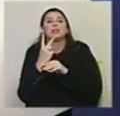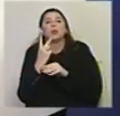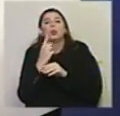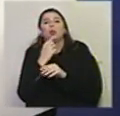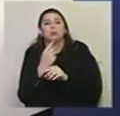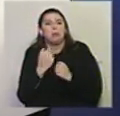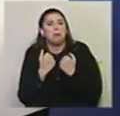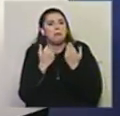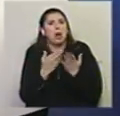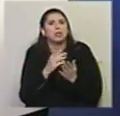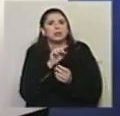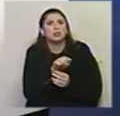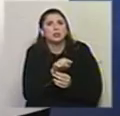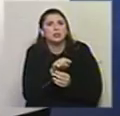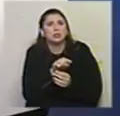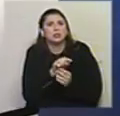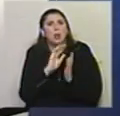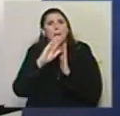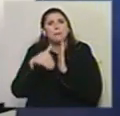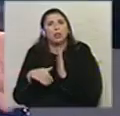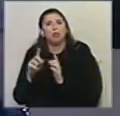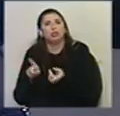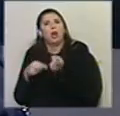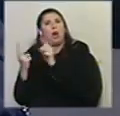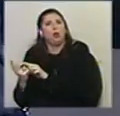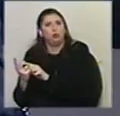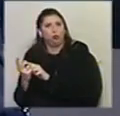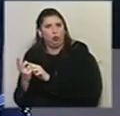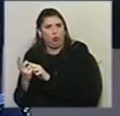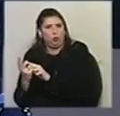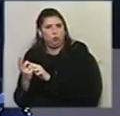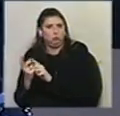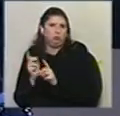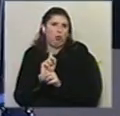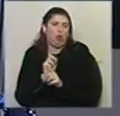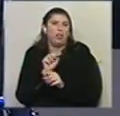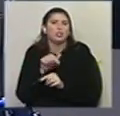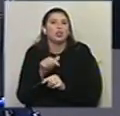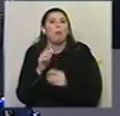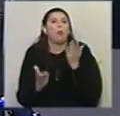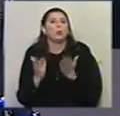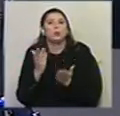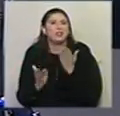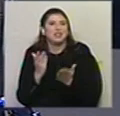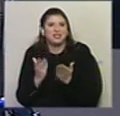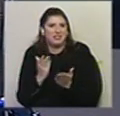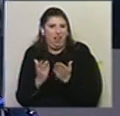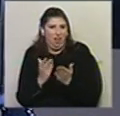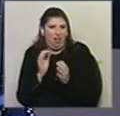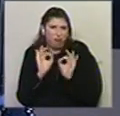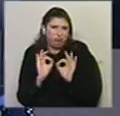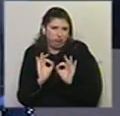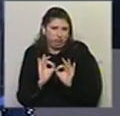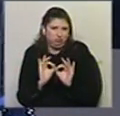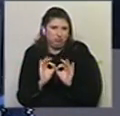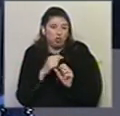uno, se lo vamos a dar de menos a otro. Eso lo sabemos cada uno de nosotros en nuestra familia. Eso se llama justicia distributiva. Lo que yo le dé más